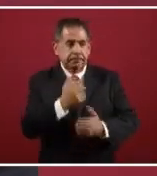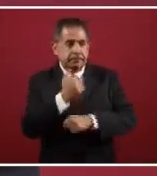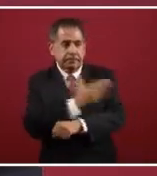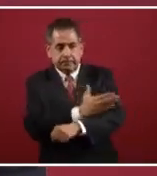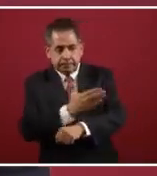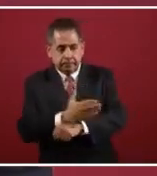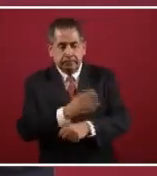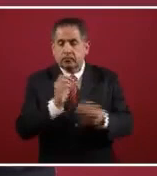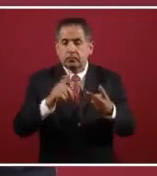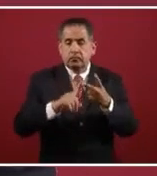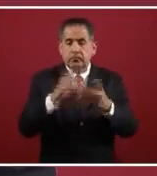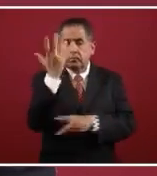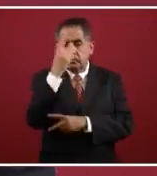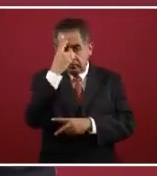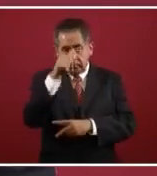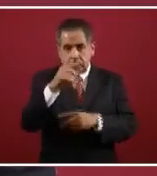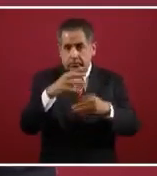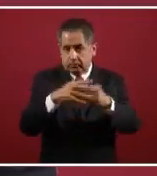frutales,